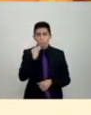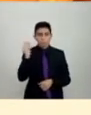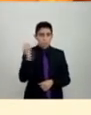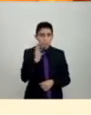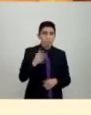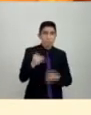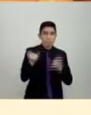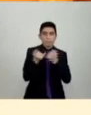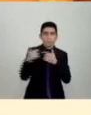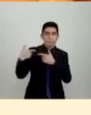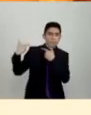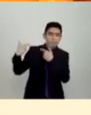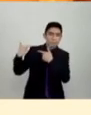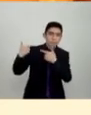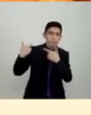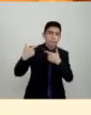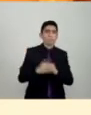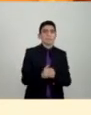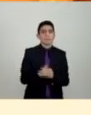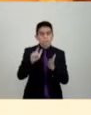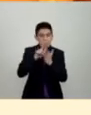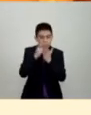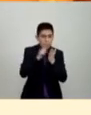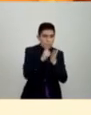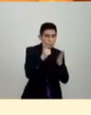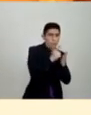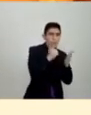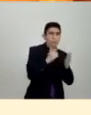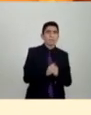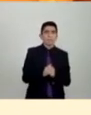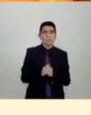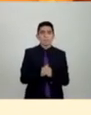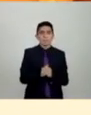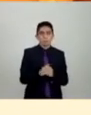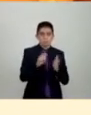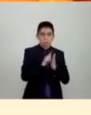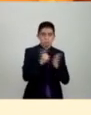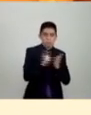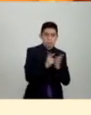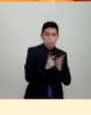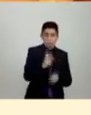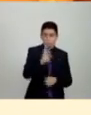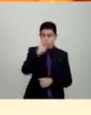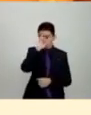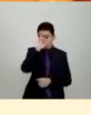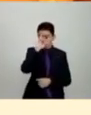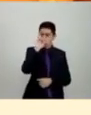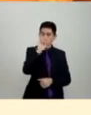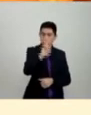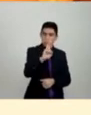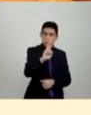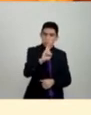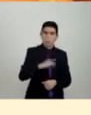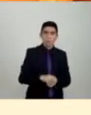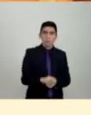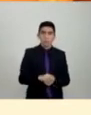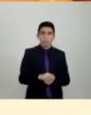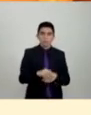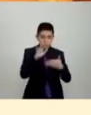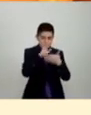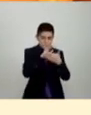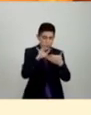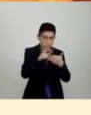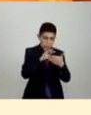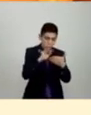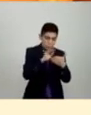que produjo un montón de libros, todos ellos muy respetables en cuanto a la atracción de lectura. Esa